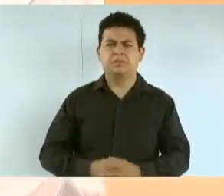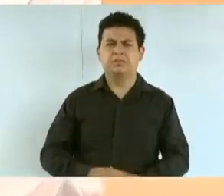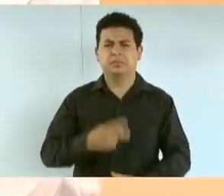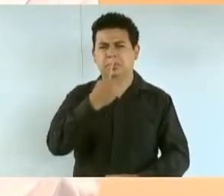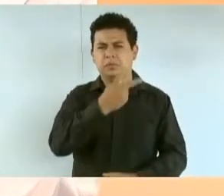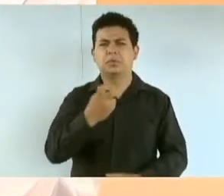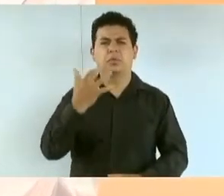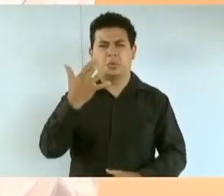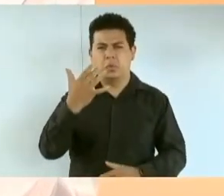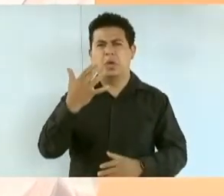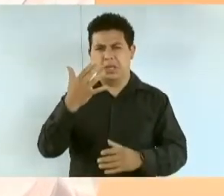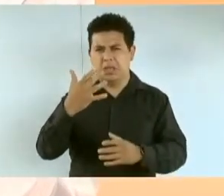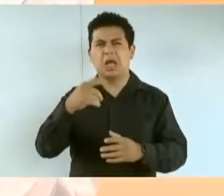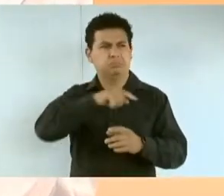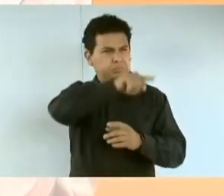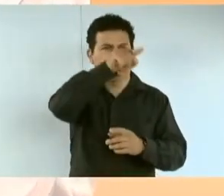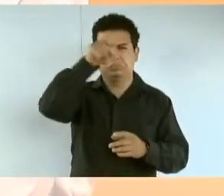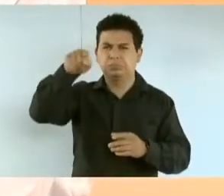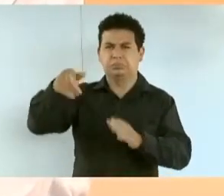250